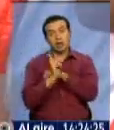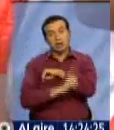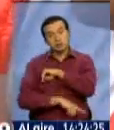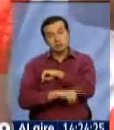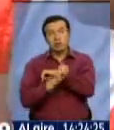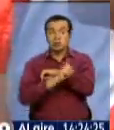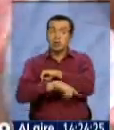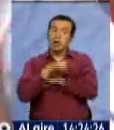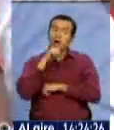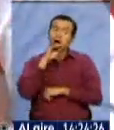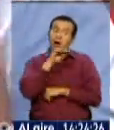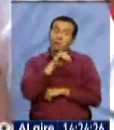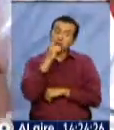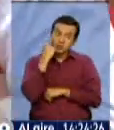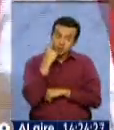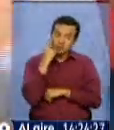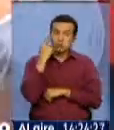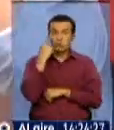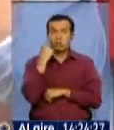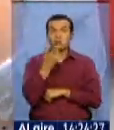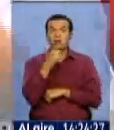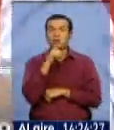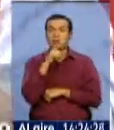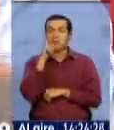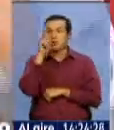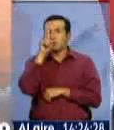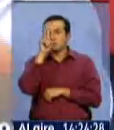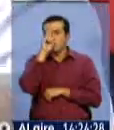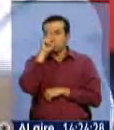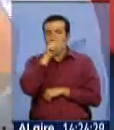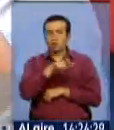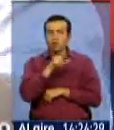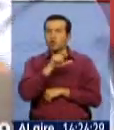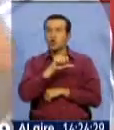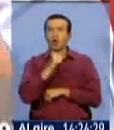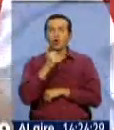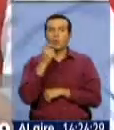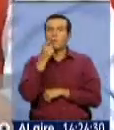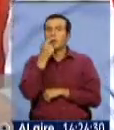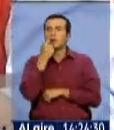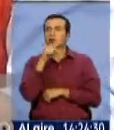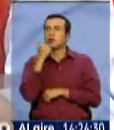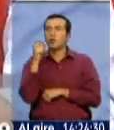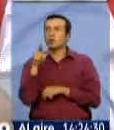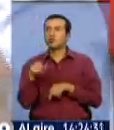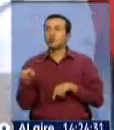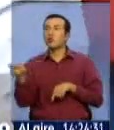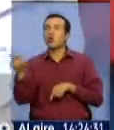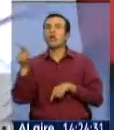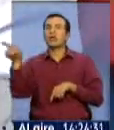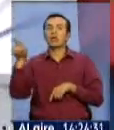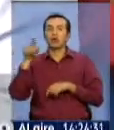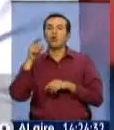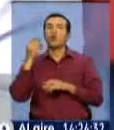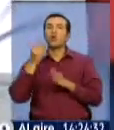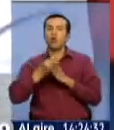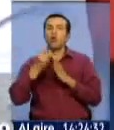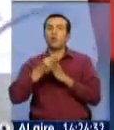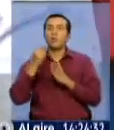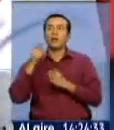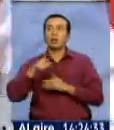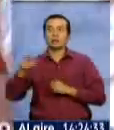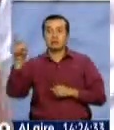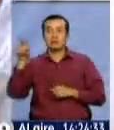un llamado de atención. Si es que identificamos que alguien quiso direccionar la compra de un medicamento de una X marca,